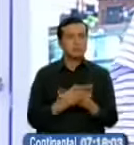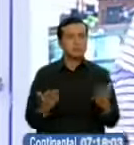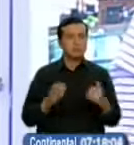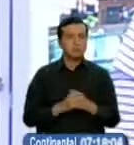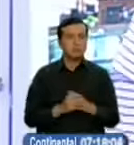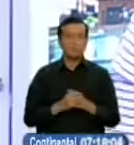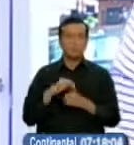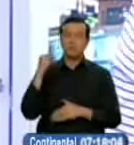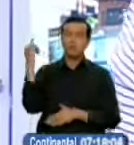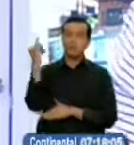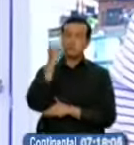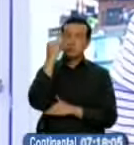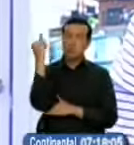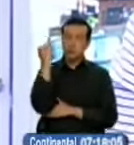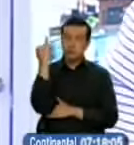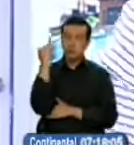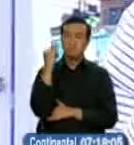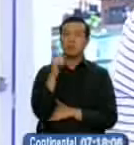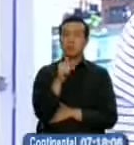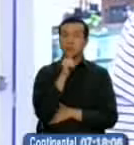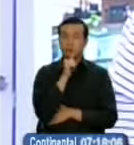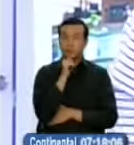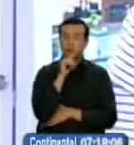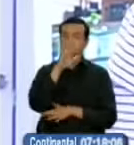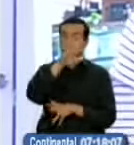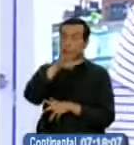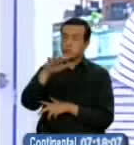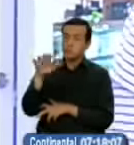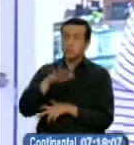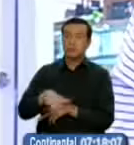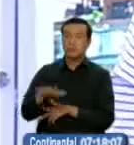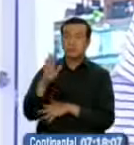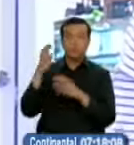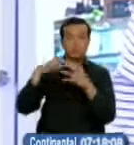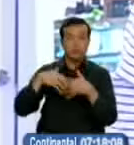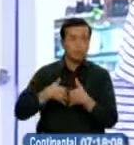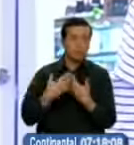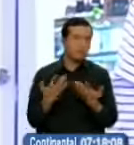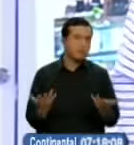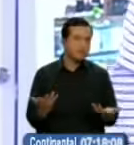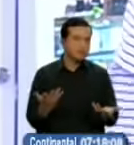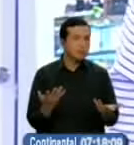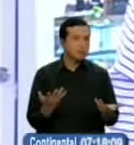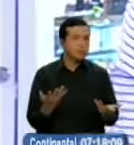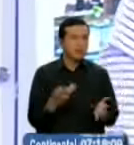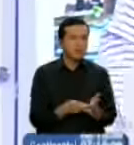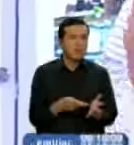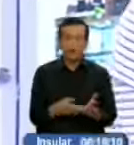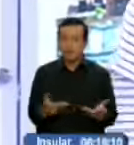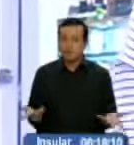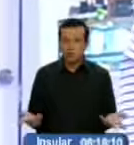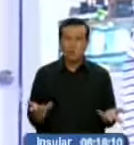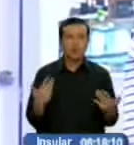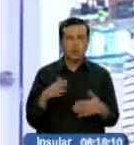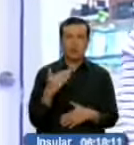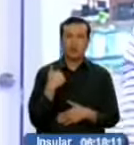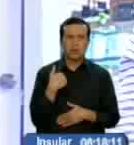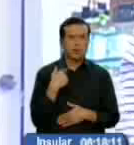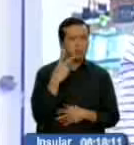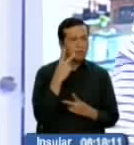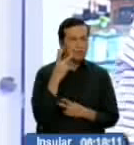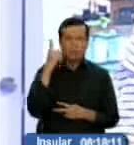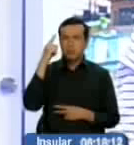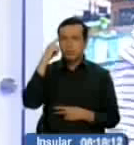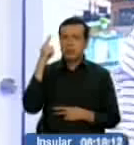la industria, el sector privado, la agricultura estén en una situación crítica. Entonces uno dice, ¿qué fue lo que pasó? Tenemos como resultado un